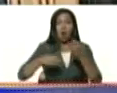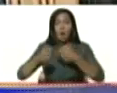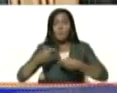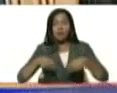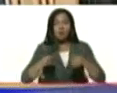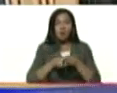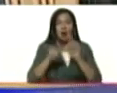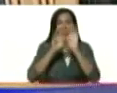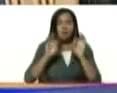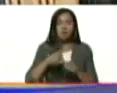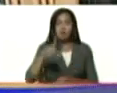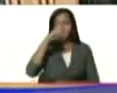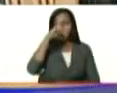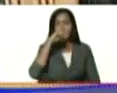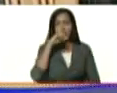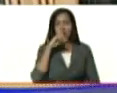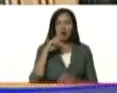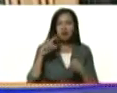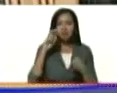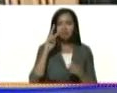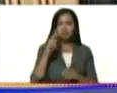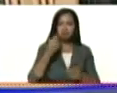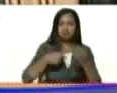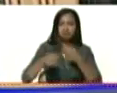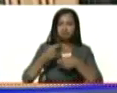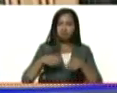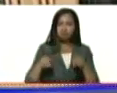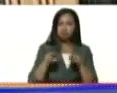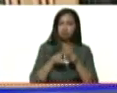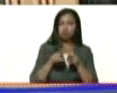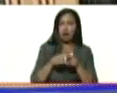bilateral. Este año vamos a romper récord de comercio bilateral.